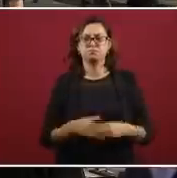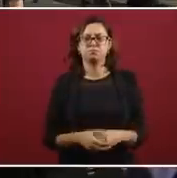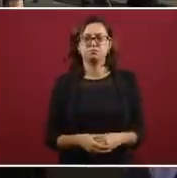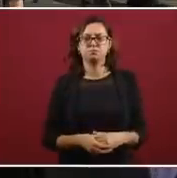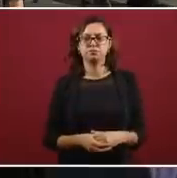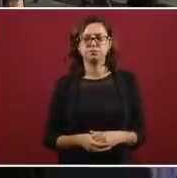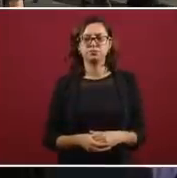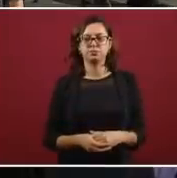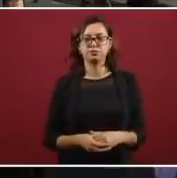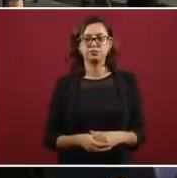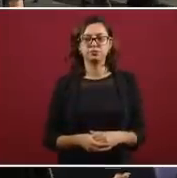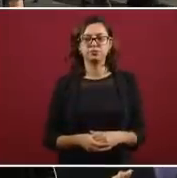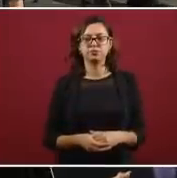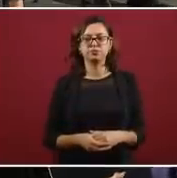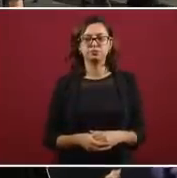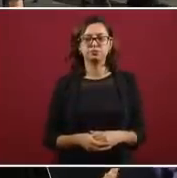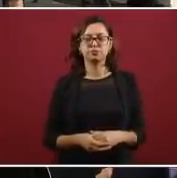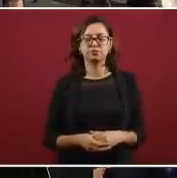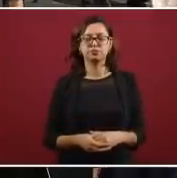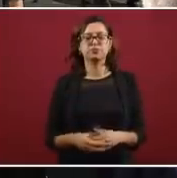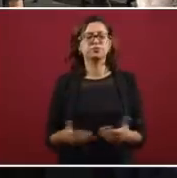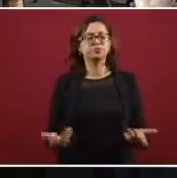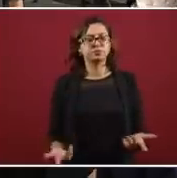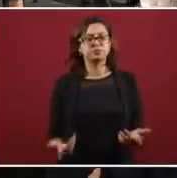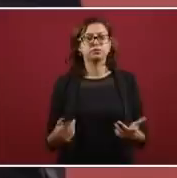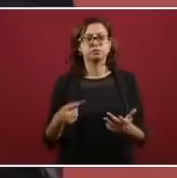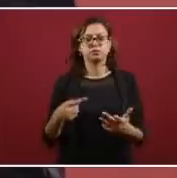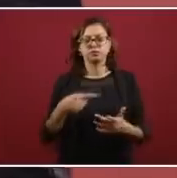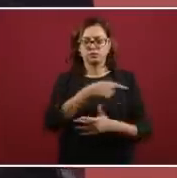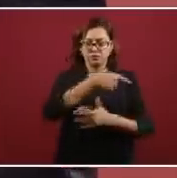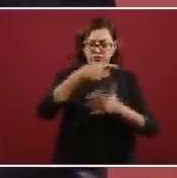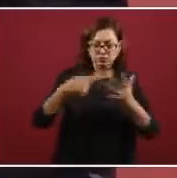más todos los programas de bienestar,